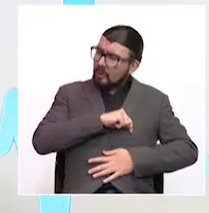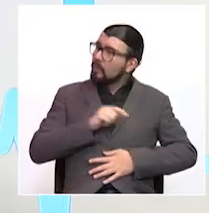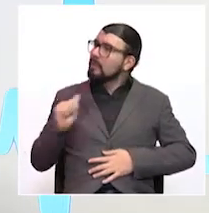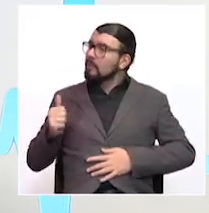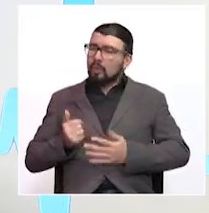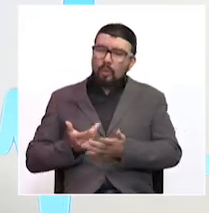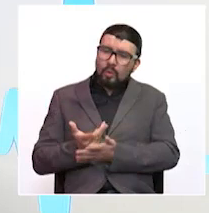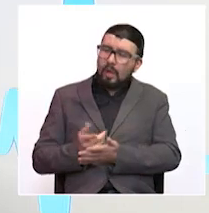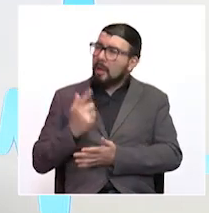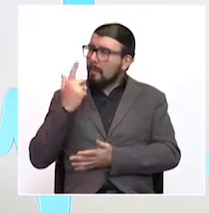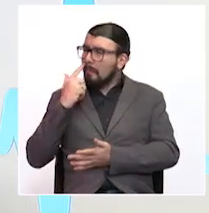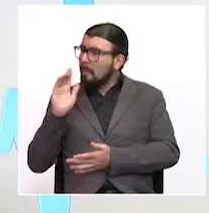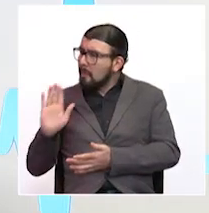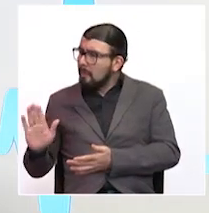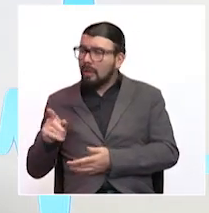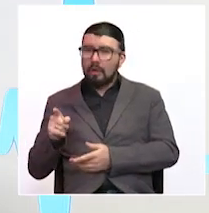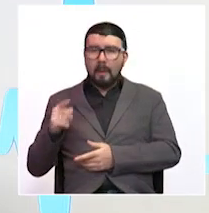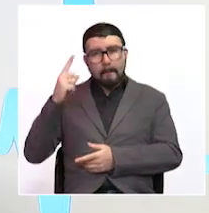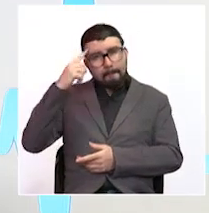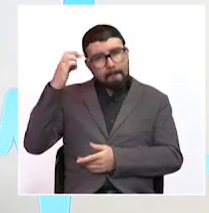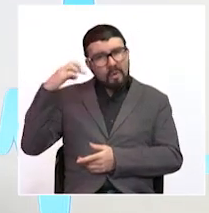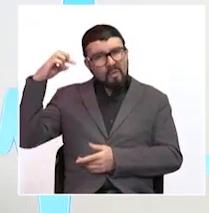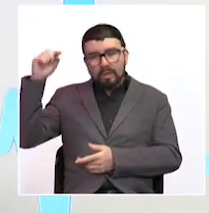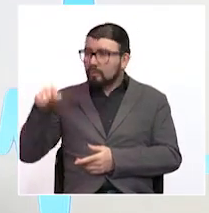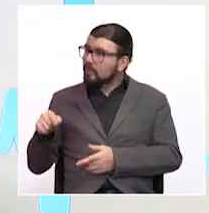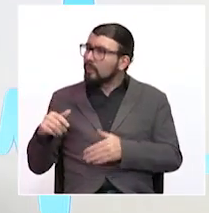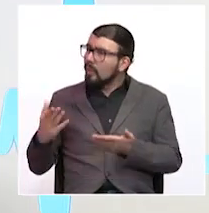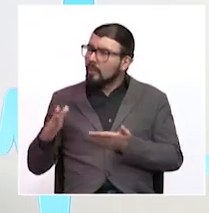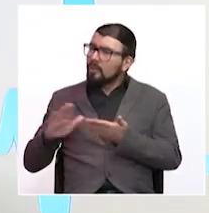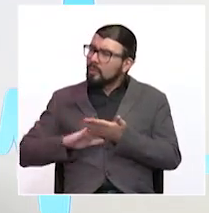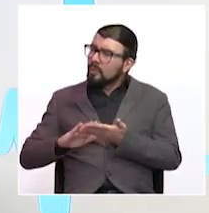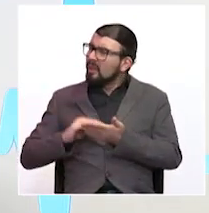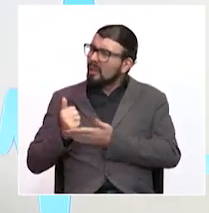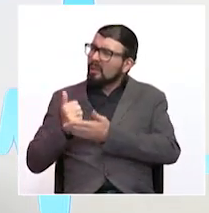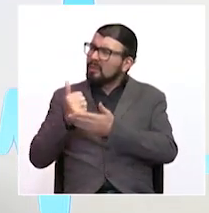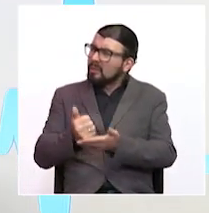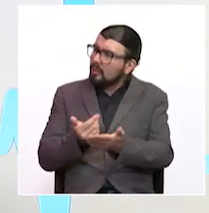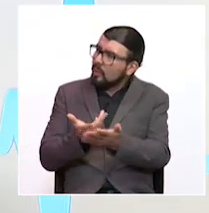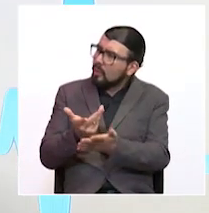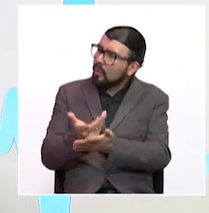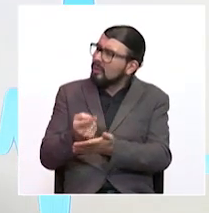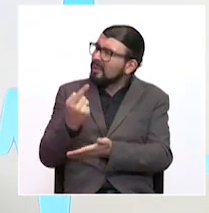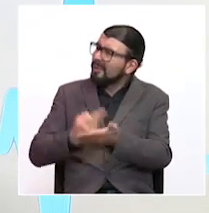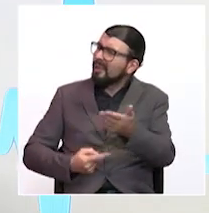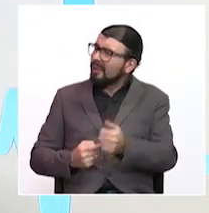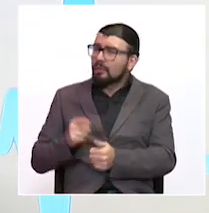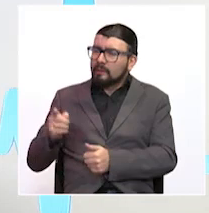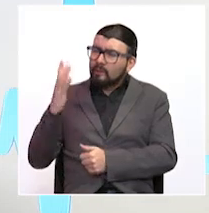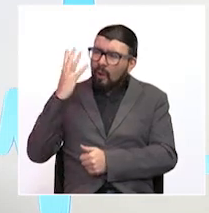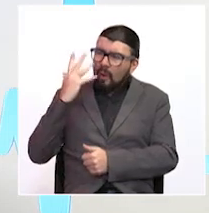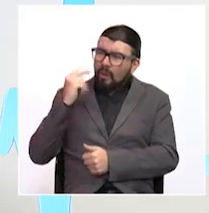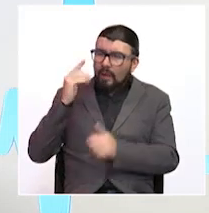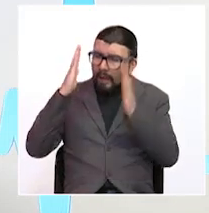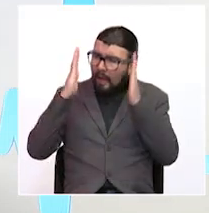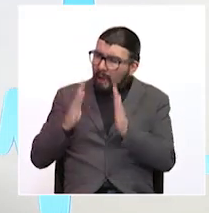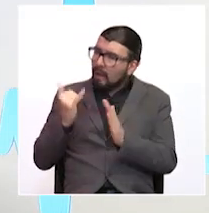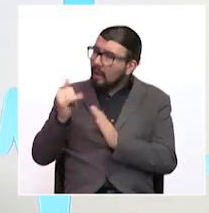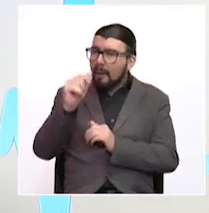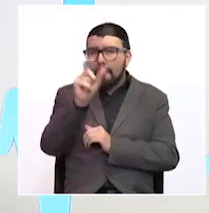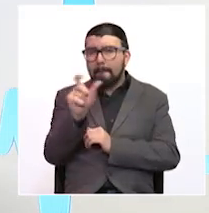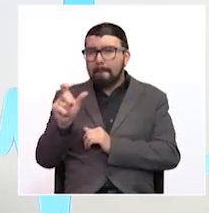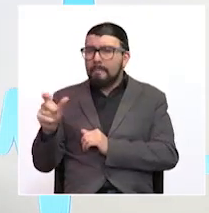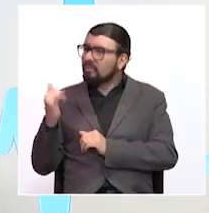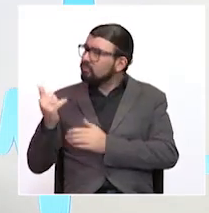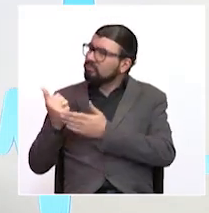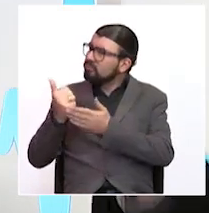como papá como como profesional como una persona que cada día tiene que atender pacientes sobre este tema para los pacientes